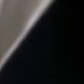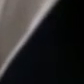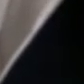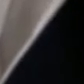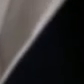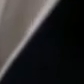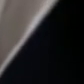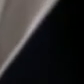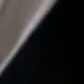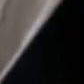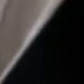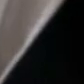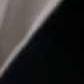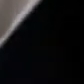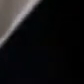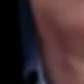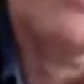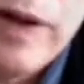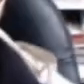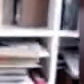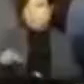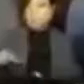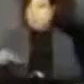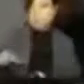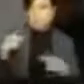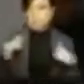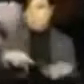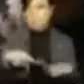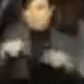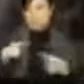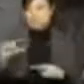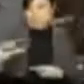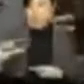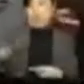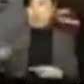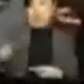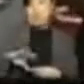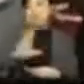poder, con el poder mediático. Y por supuesto, oye, Rafa,